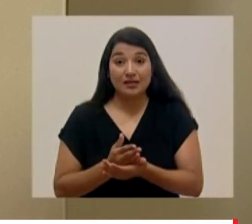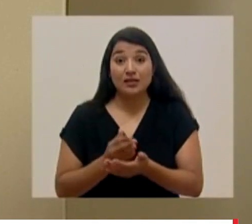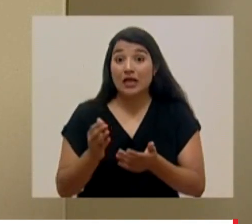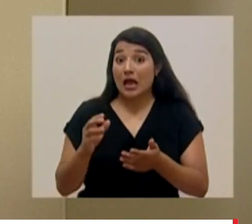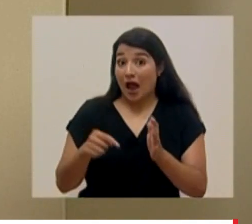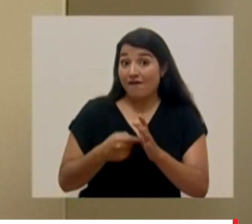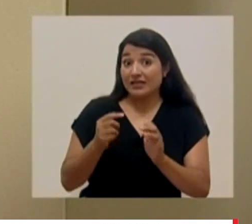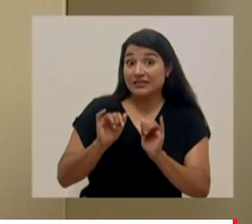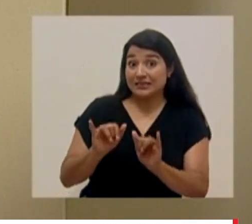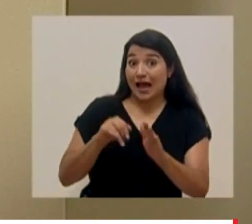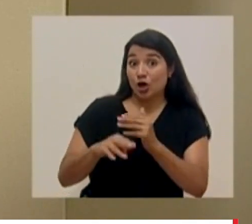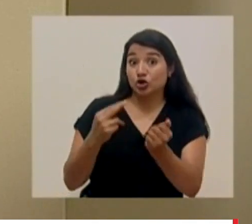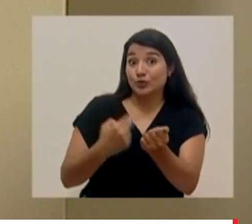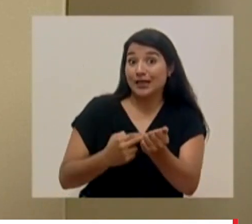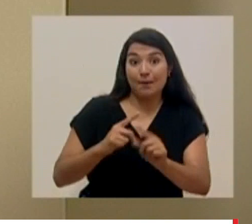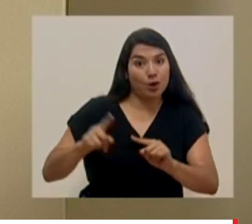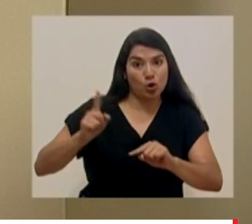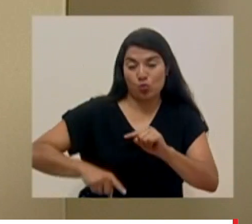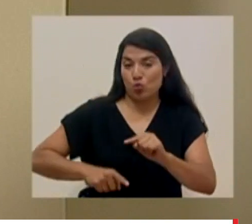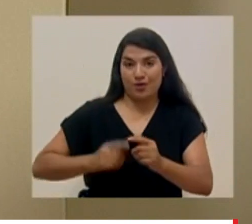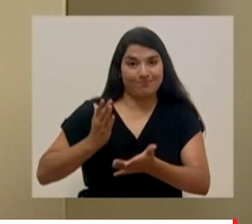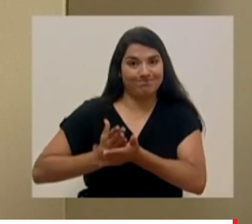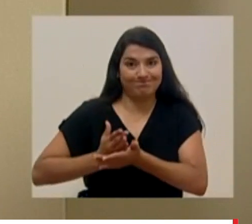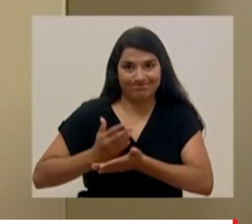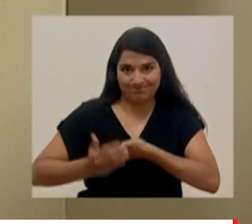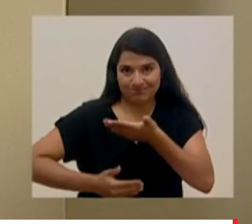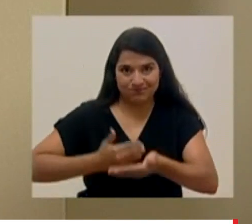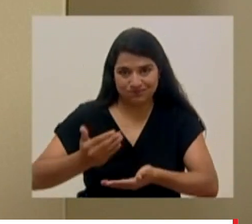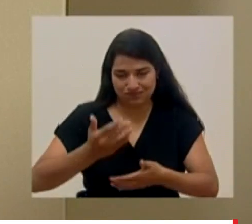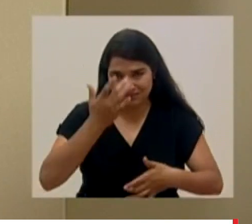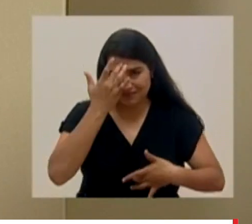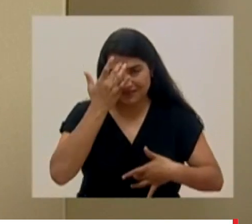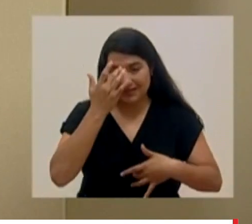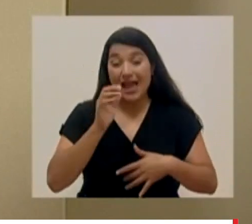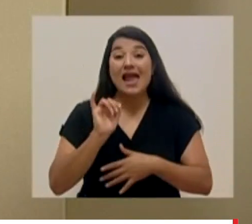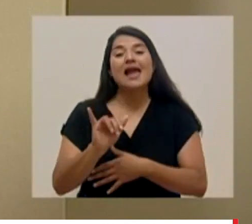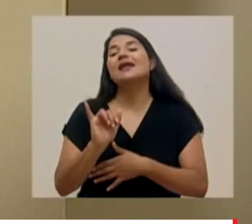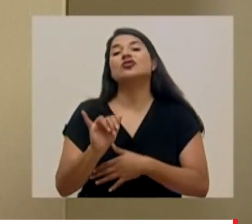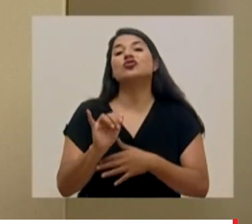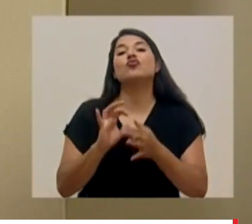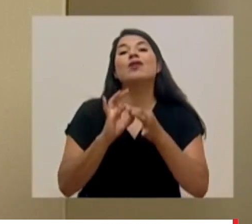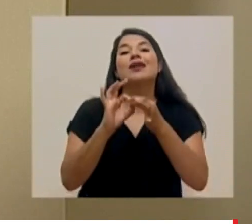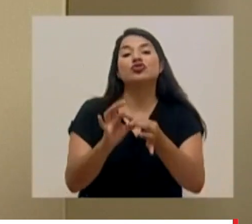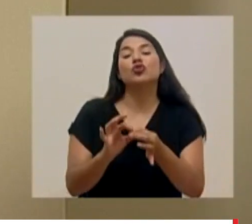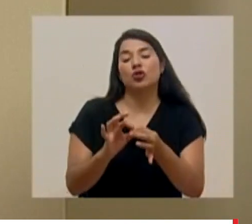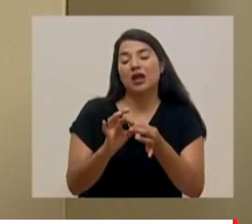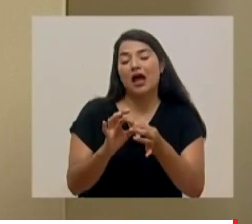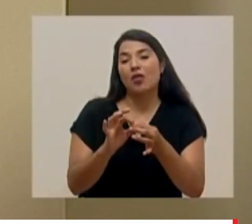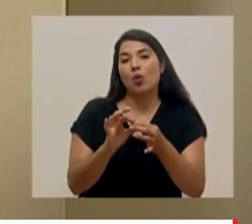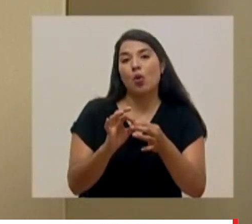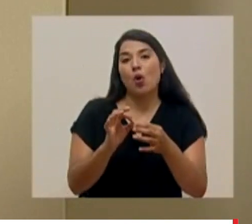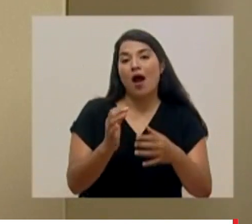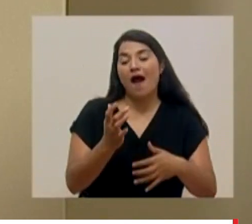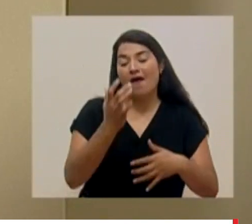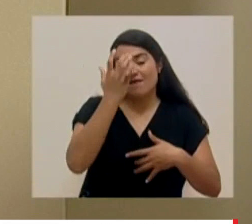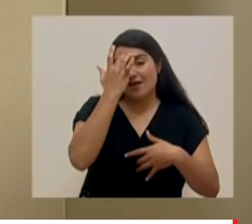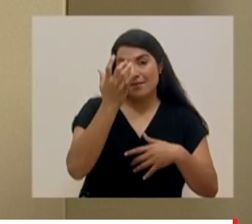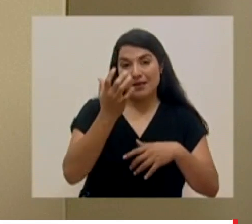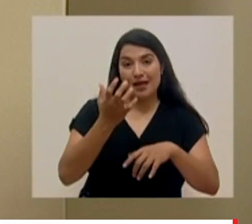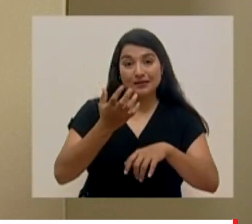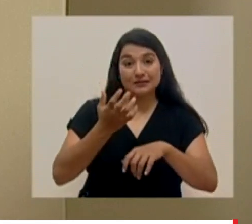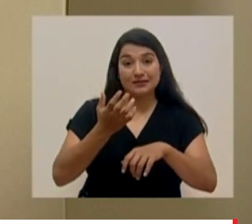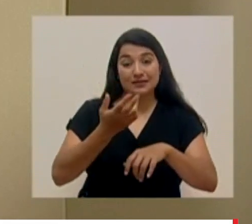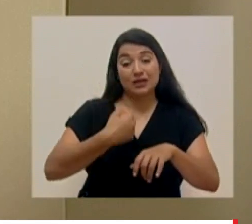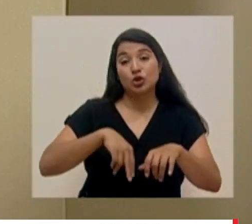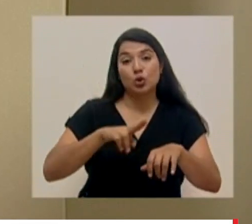hospital. Entonces, digamos, esos son los números en cuanto a lo que es la normal sobre pacientes que ingresan a uso. No